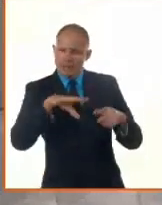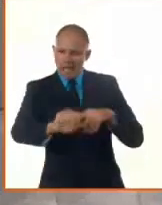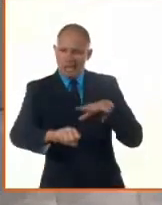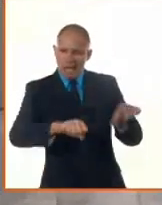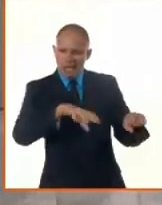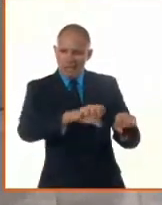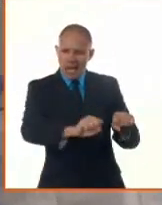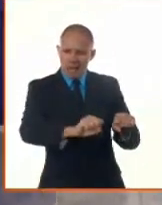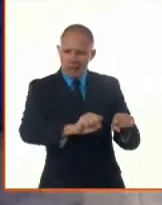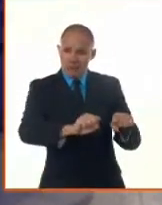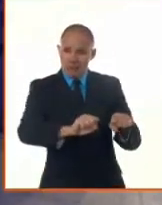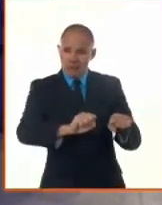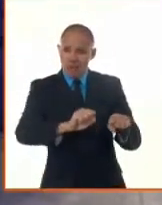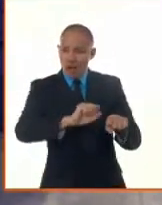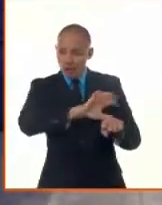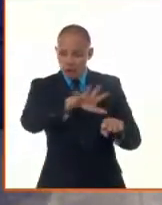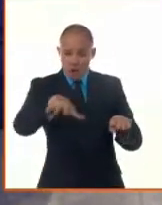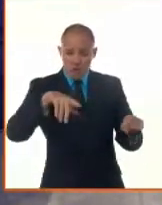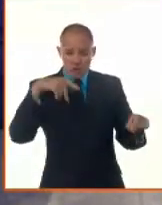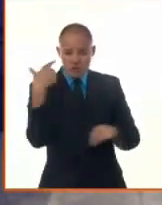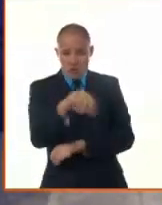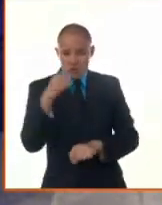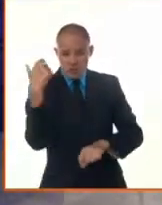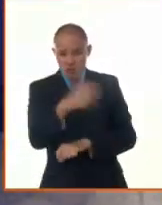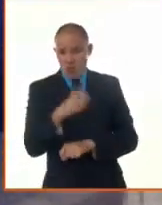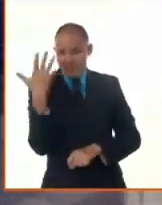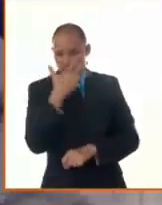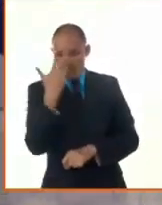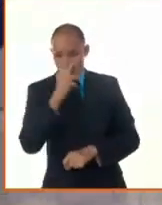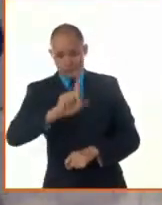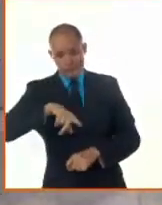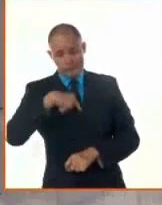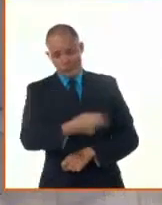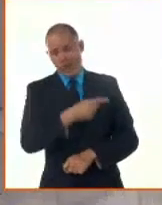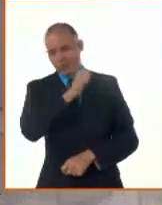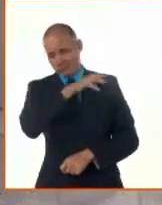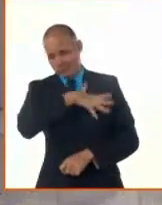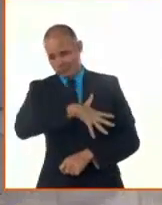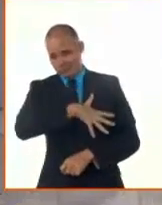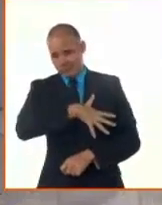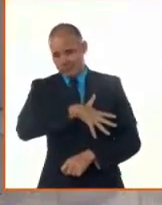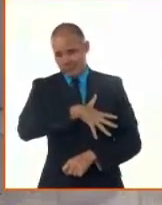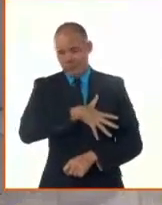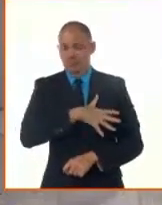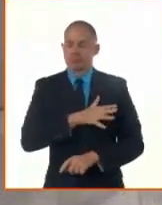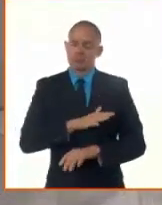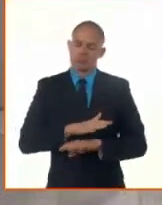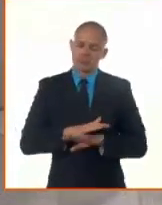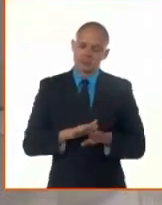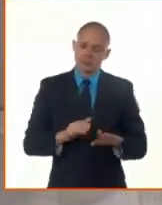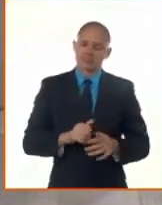los palestinos entonces después de esto pues comienzan Entonces los cohetes de